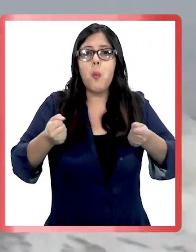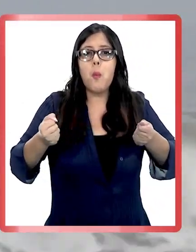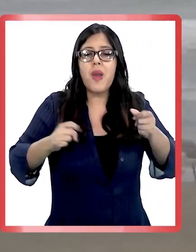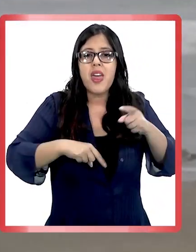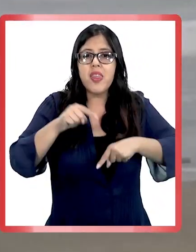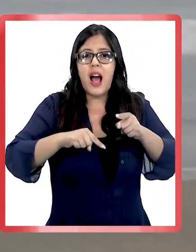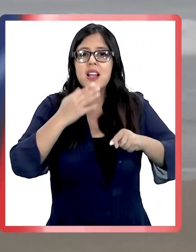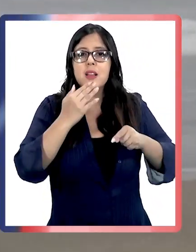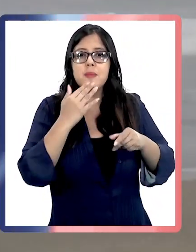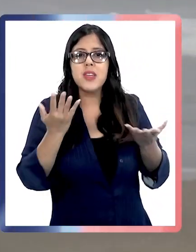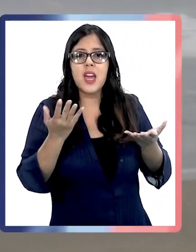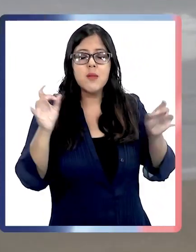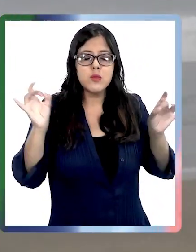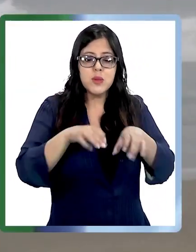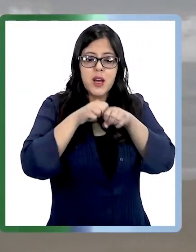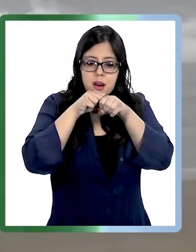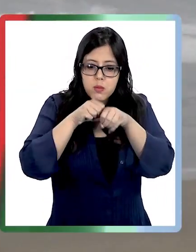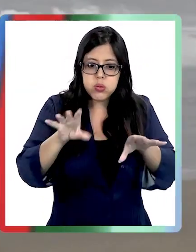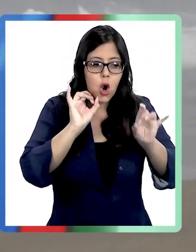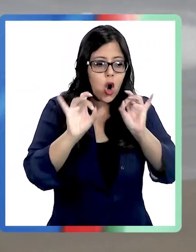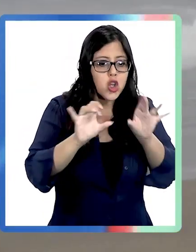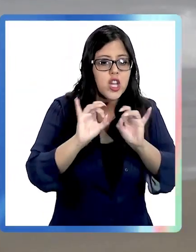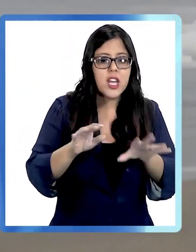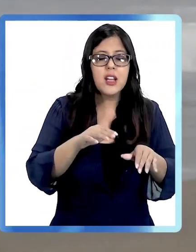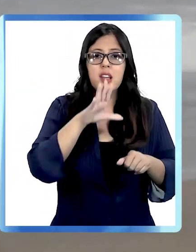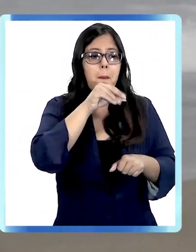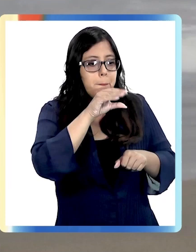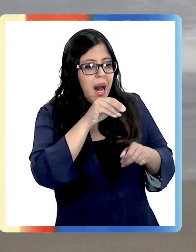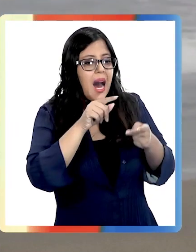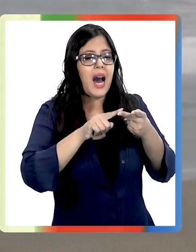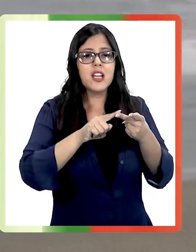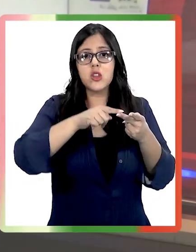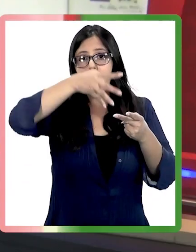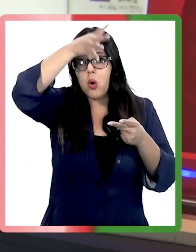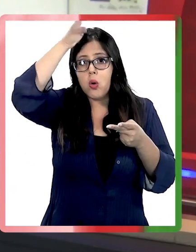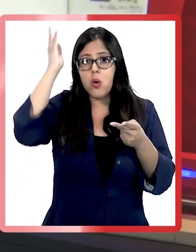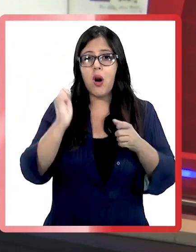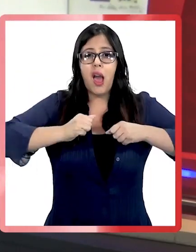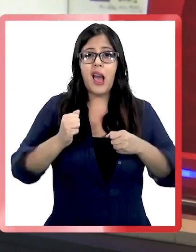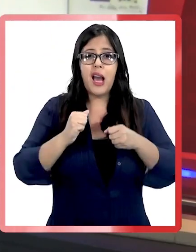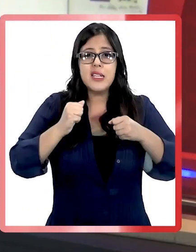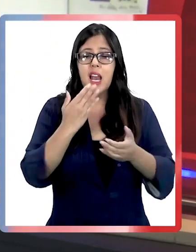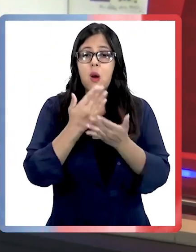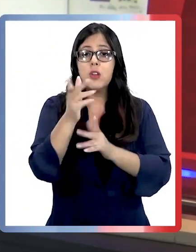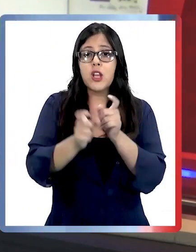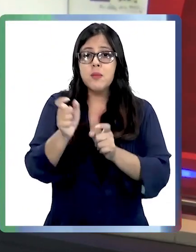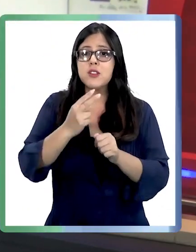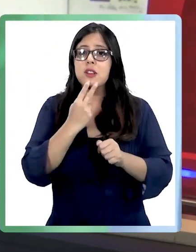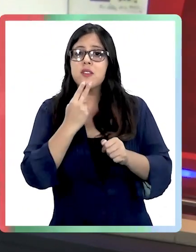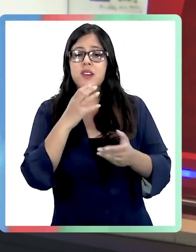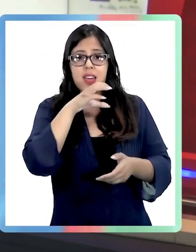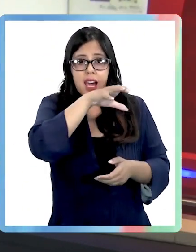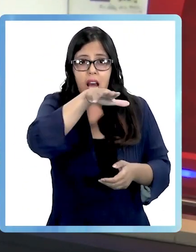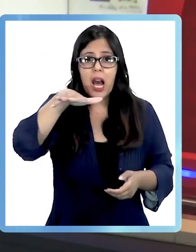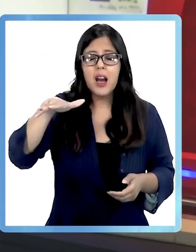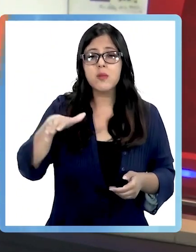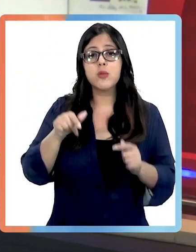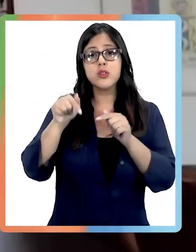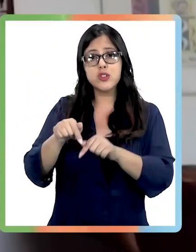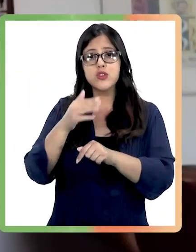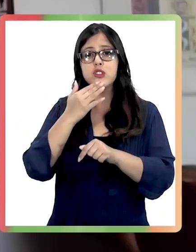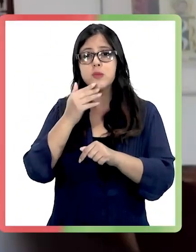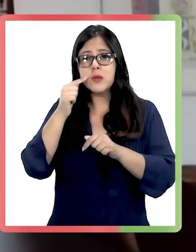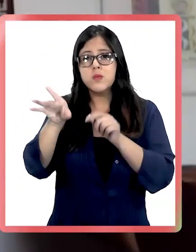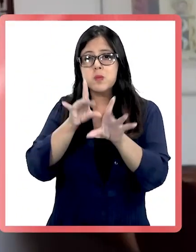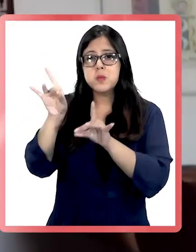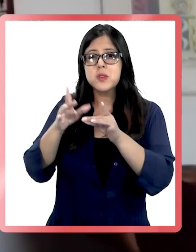se contagien aves de traspatio, gallinas, etcétera, que uno puede patos, que uno tenga en el jardín cuando la gente vive más en zonas rurales,